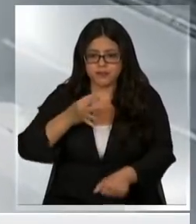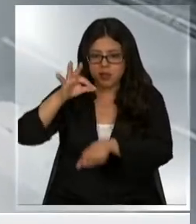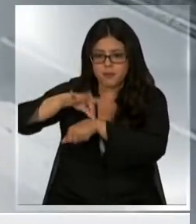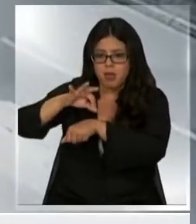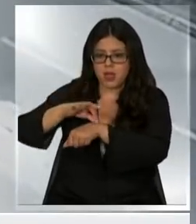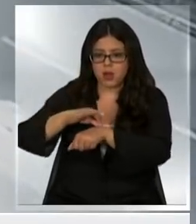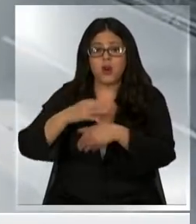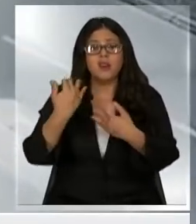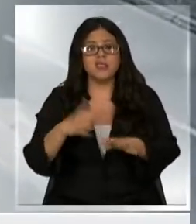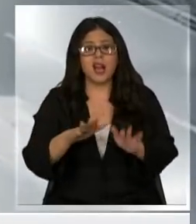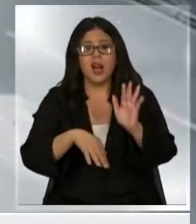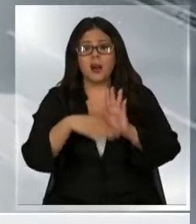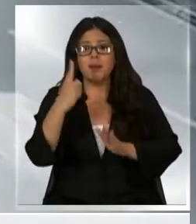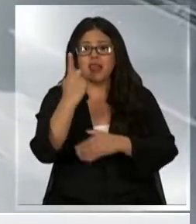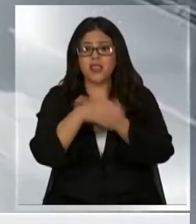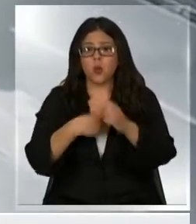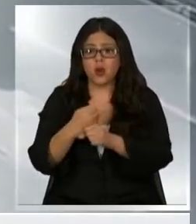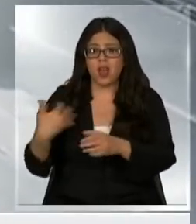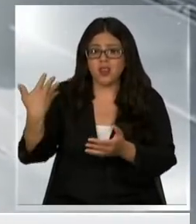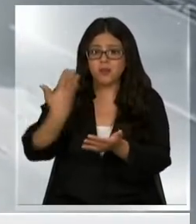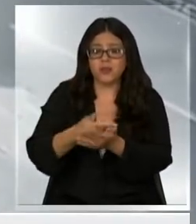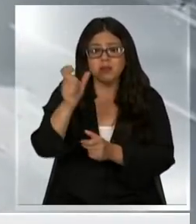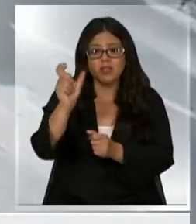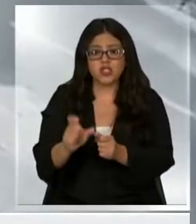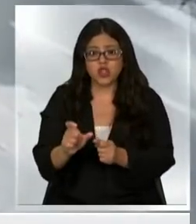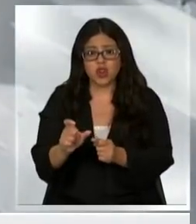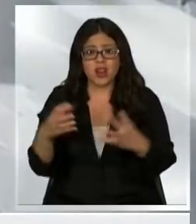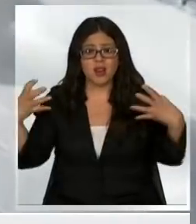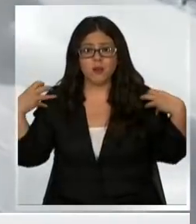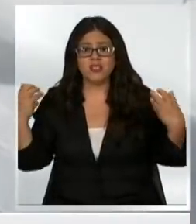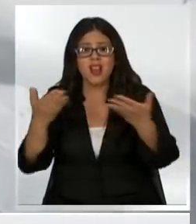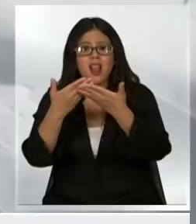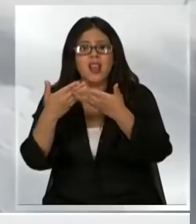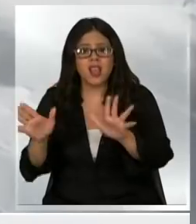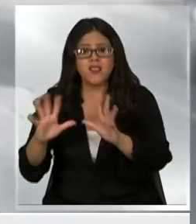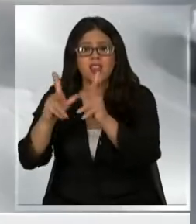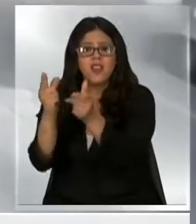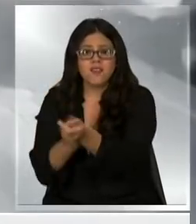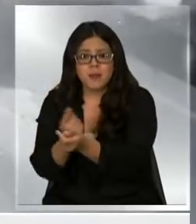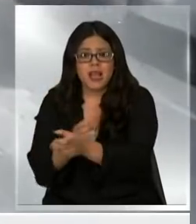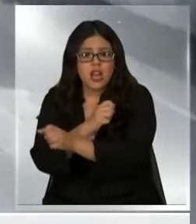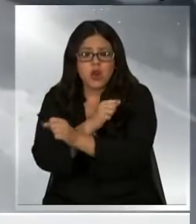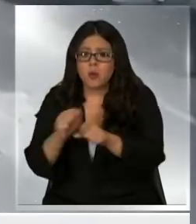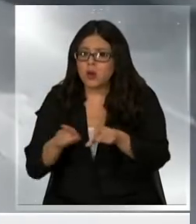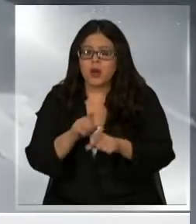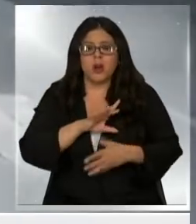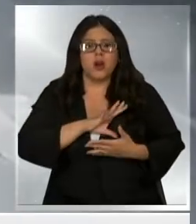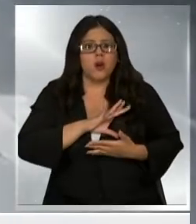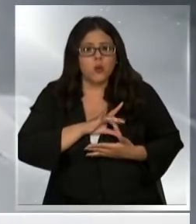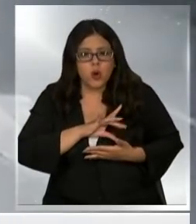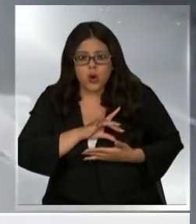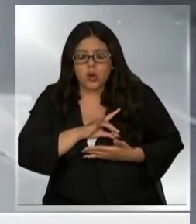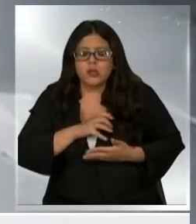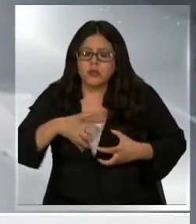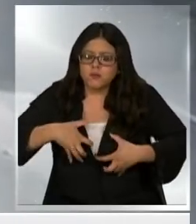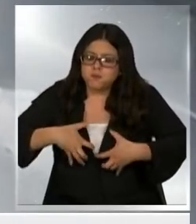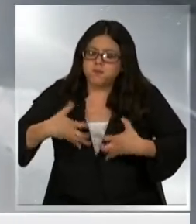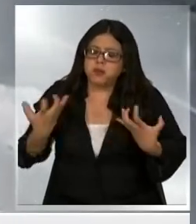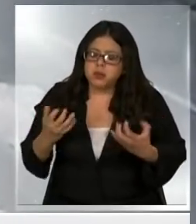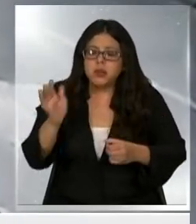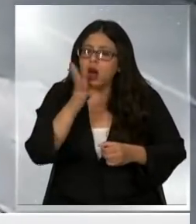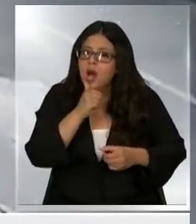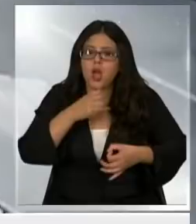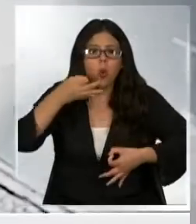Ya ha pasado más de un año y el asesino está libre, mientras su familia aún no puede con el dolor y con la impotencia de que no se